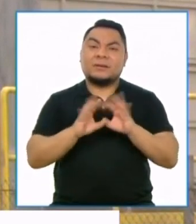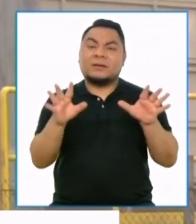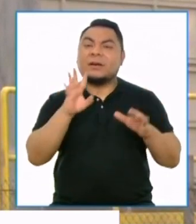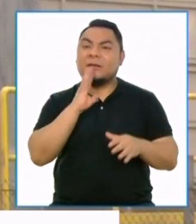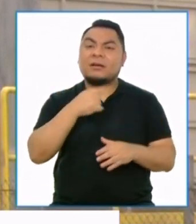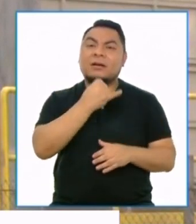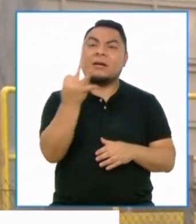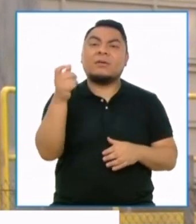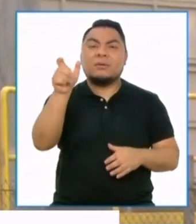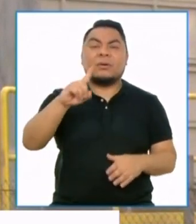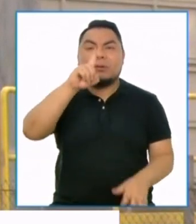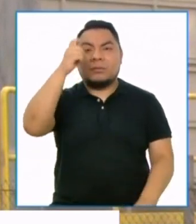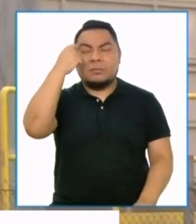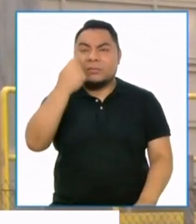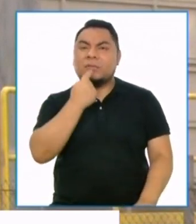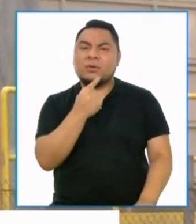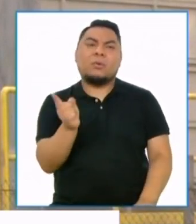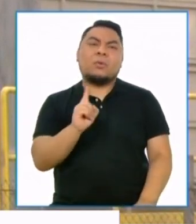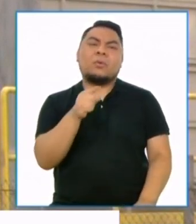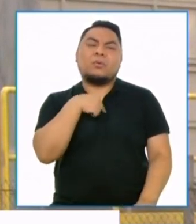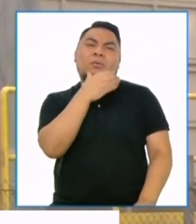que pedimos es